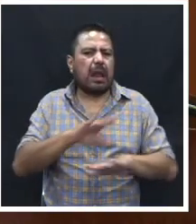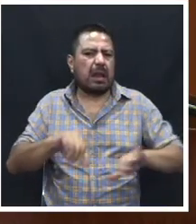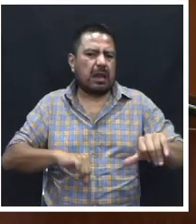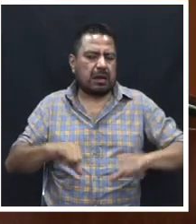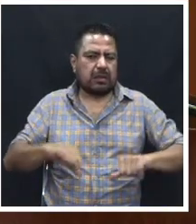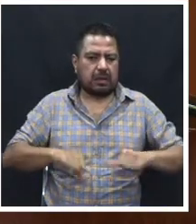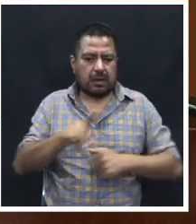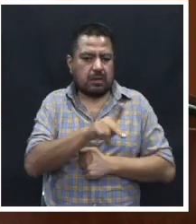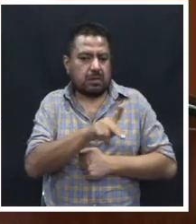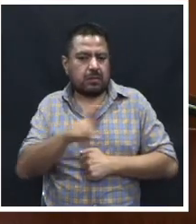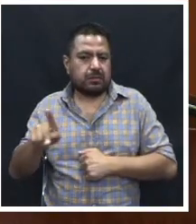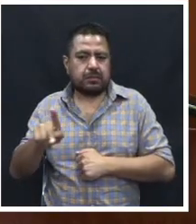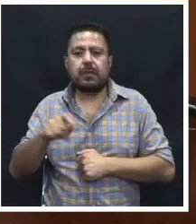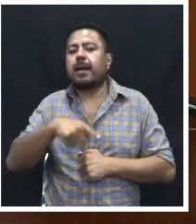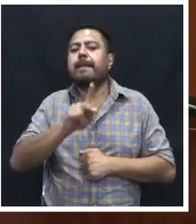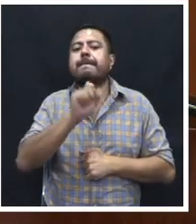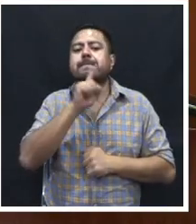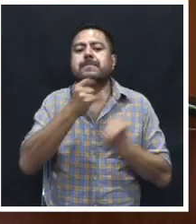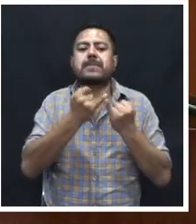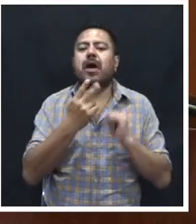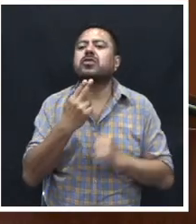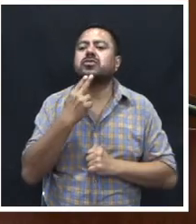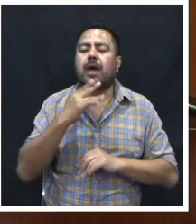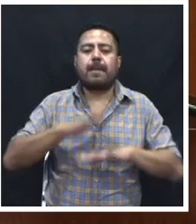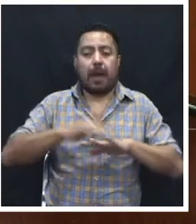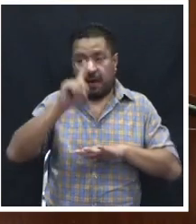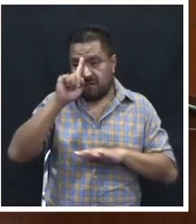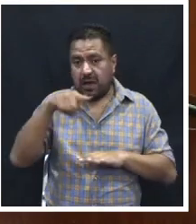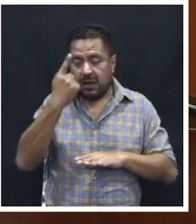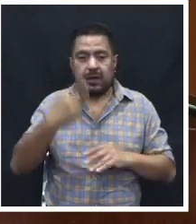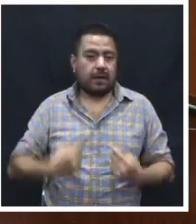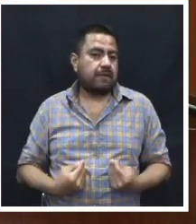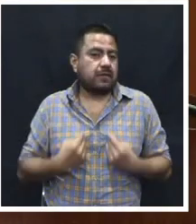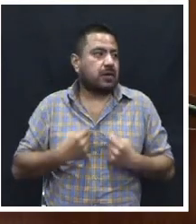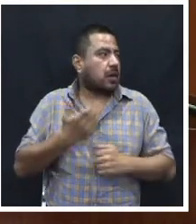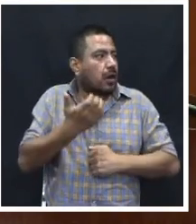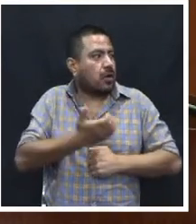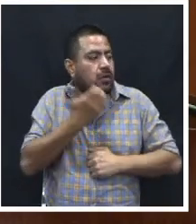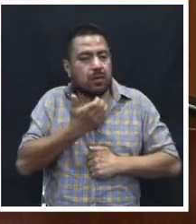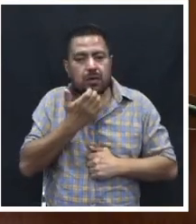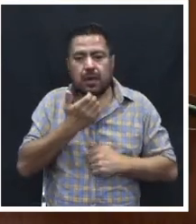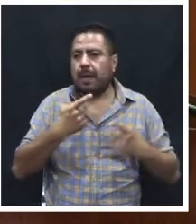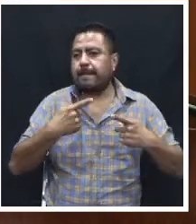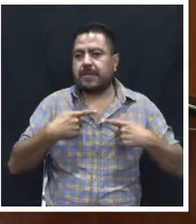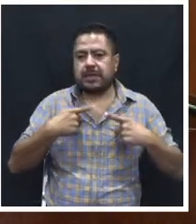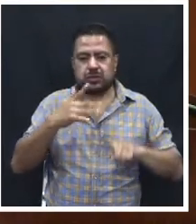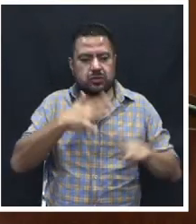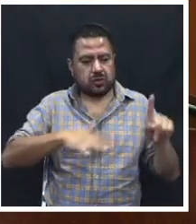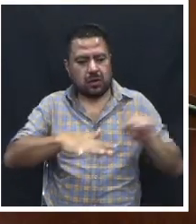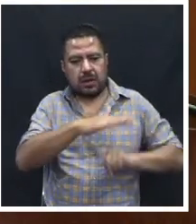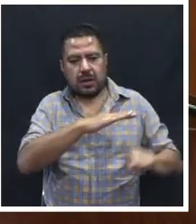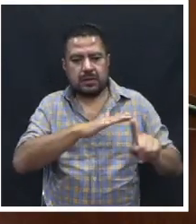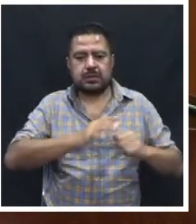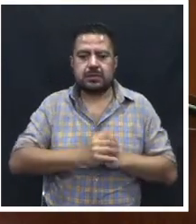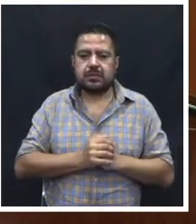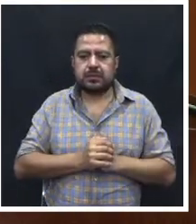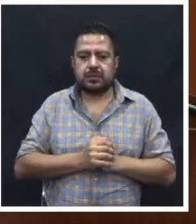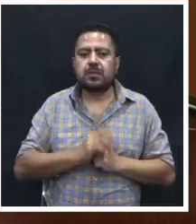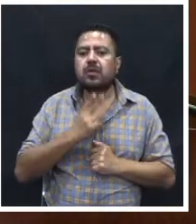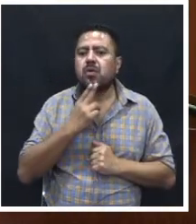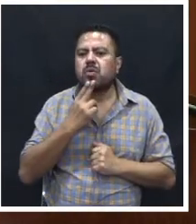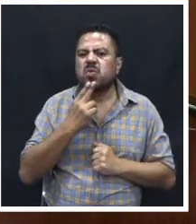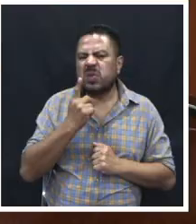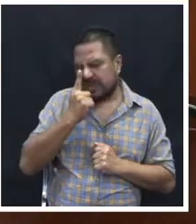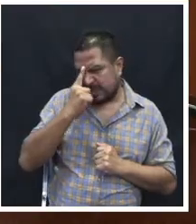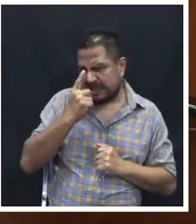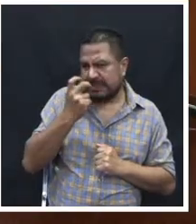público, pero también sirve para facilitar y mejorar la vida cotidiana de las personas. La utilidad de